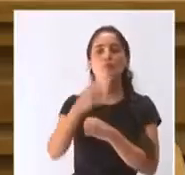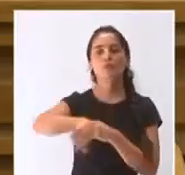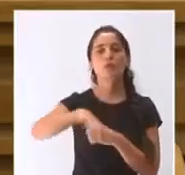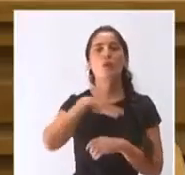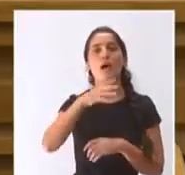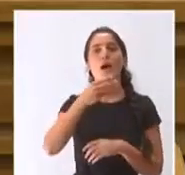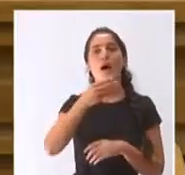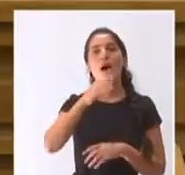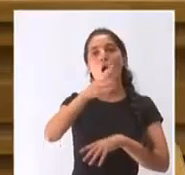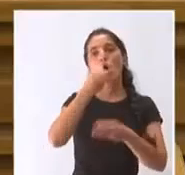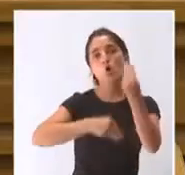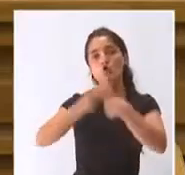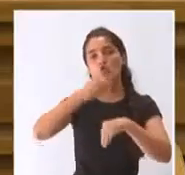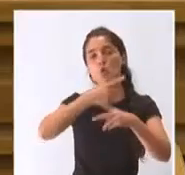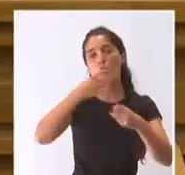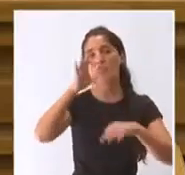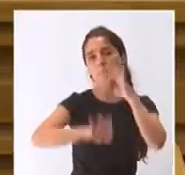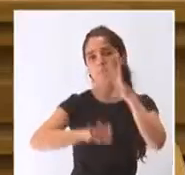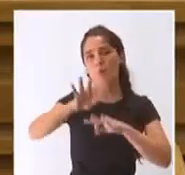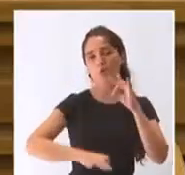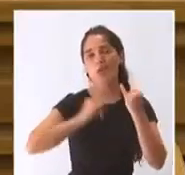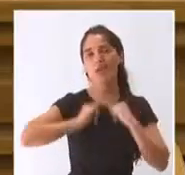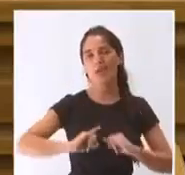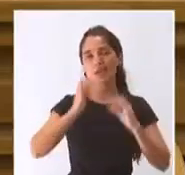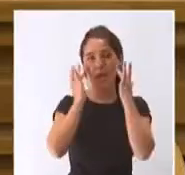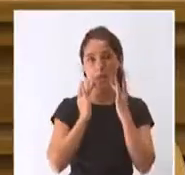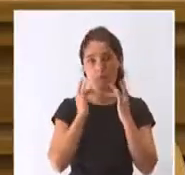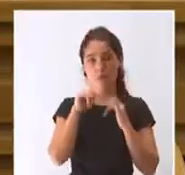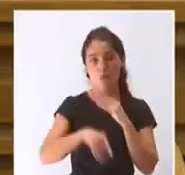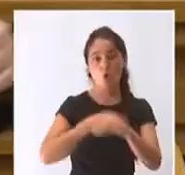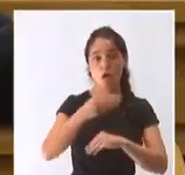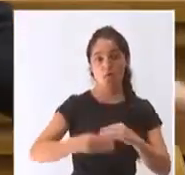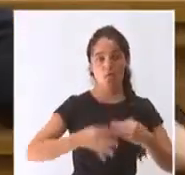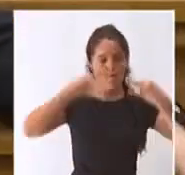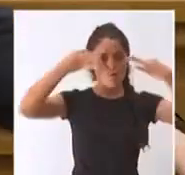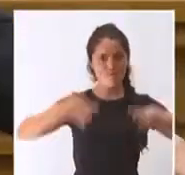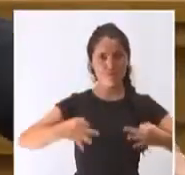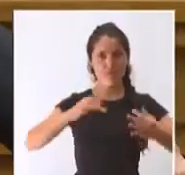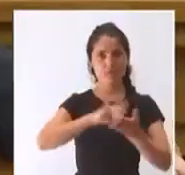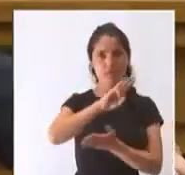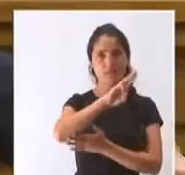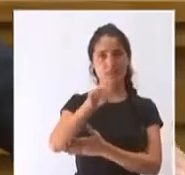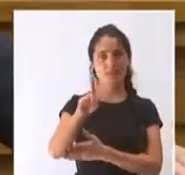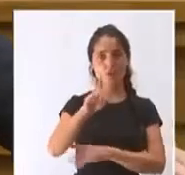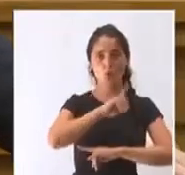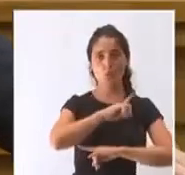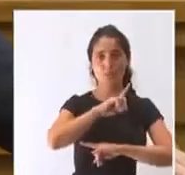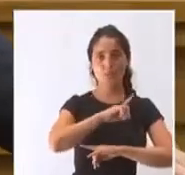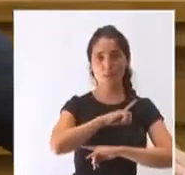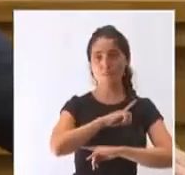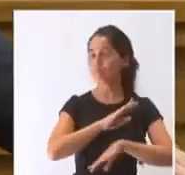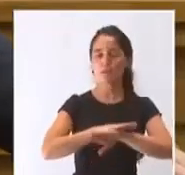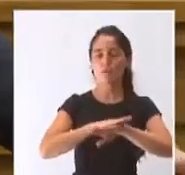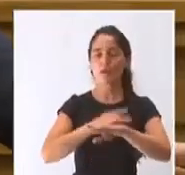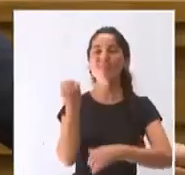energía limpia entonces va a producir formalmente normalmente el 31 de diciembre del año que viene del 2022